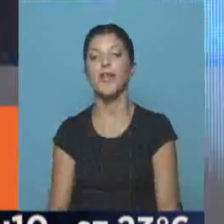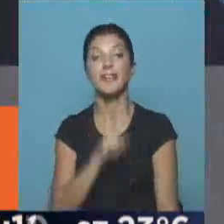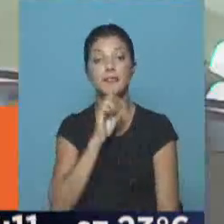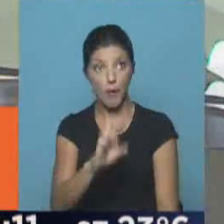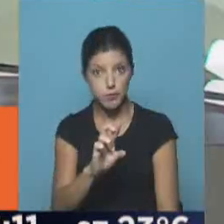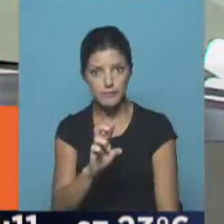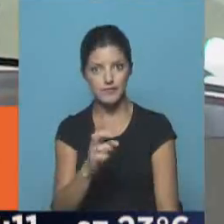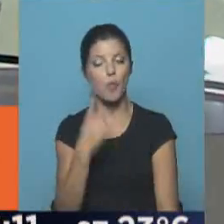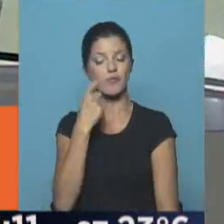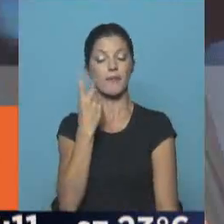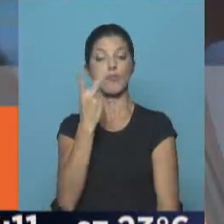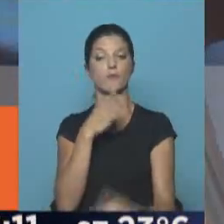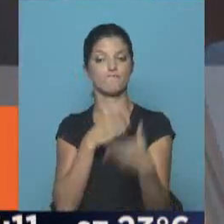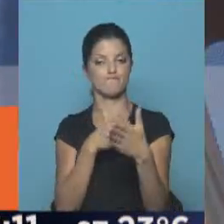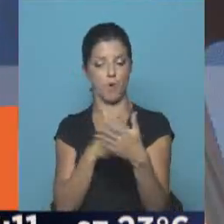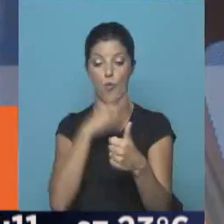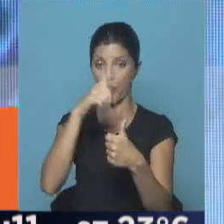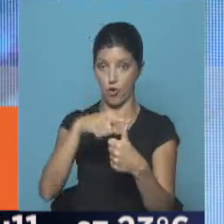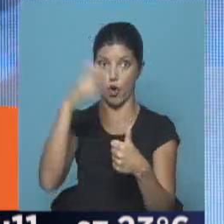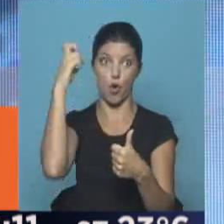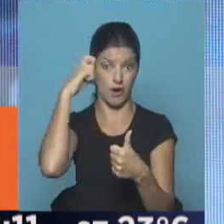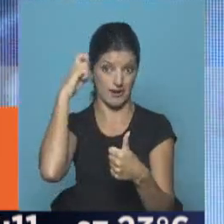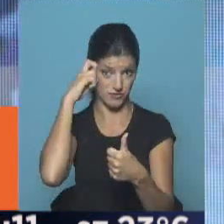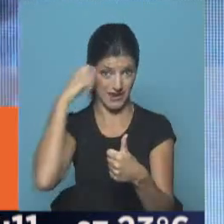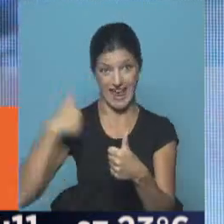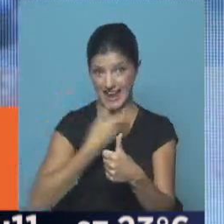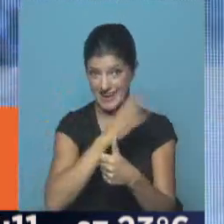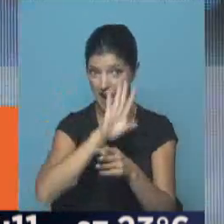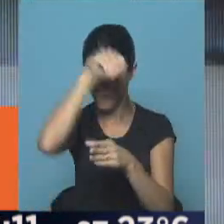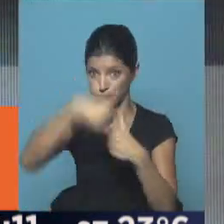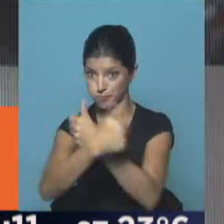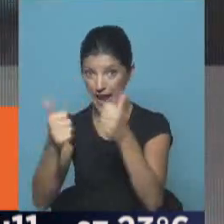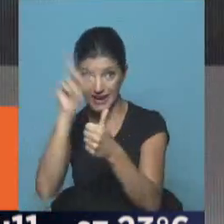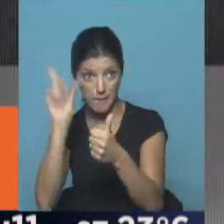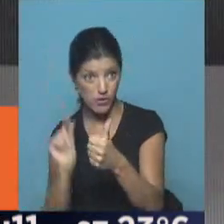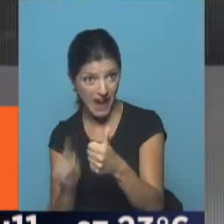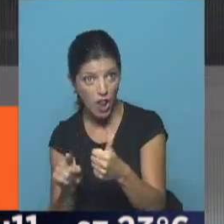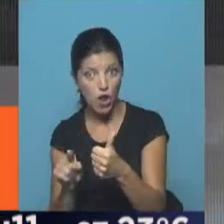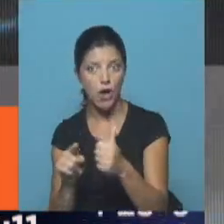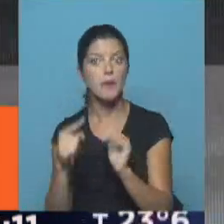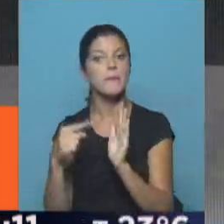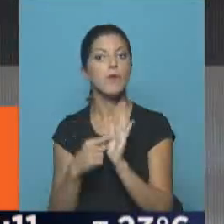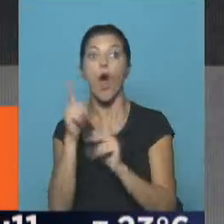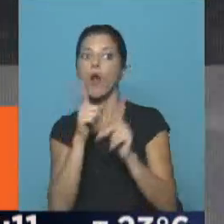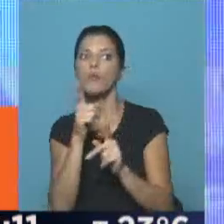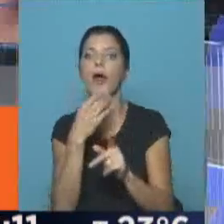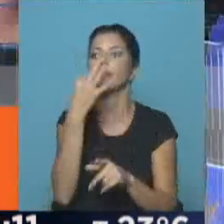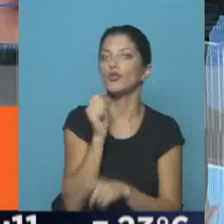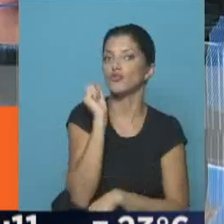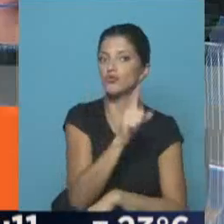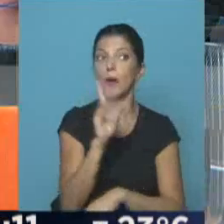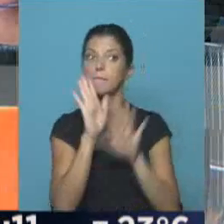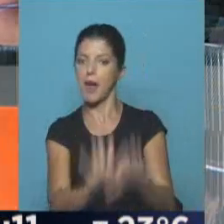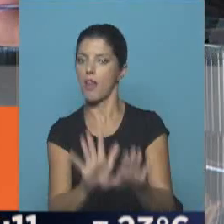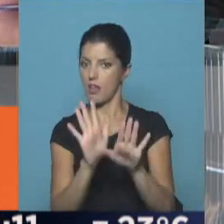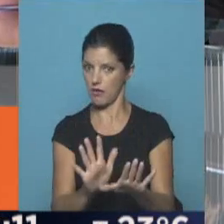encontró dos obstáculos fundamentales. Uno, el Congreso, de mayoría republicana, curiosamente, que le frenó algunas iniciativas muy importantes y